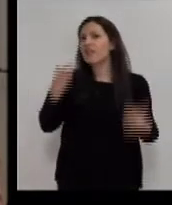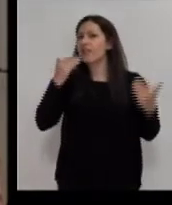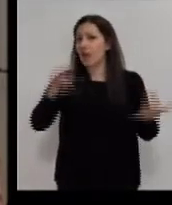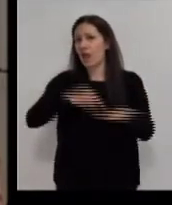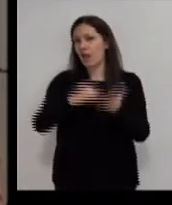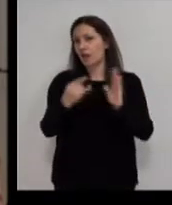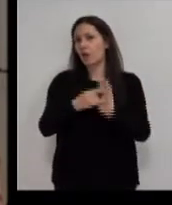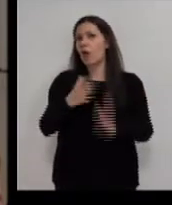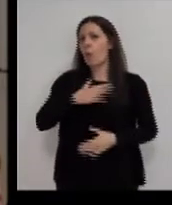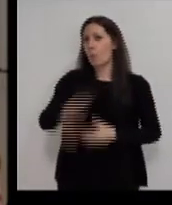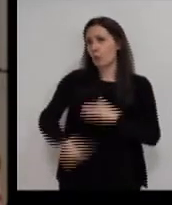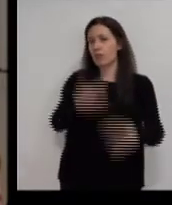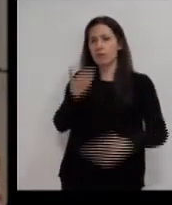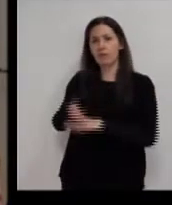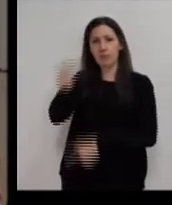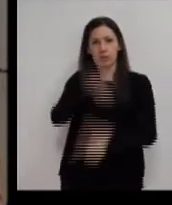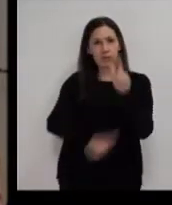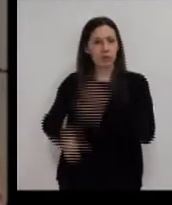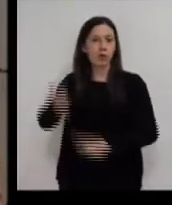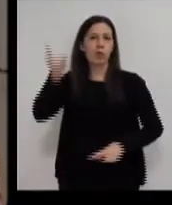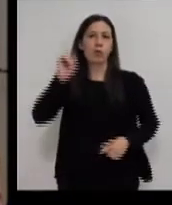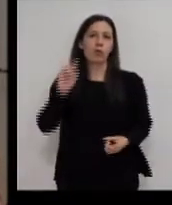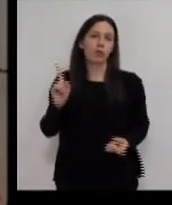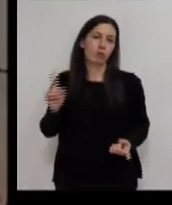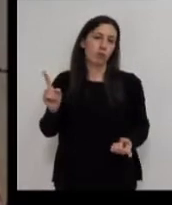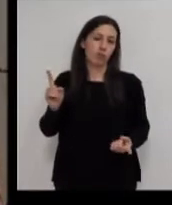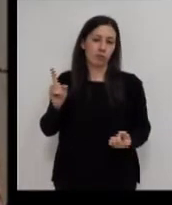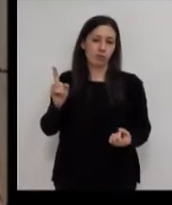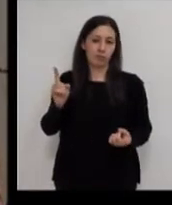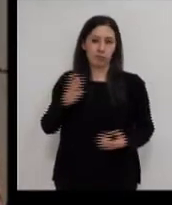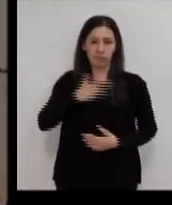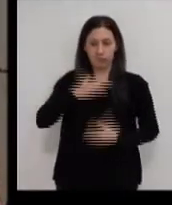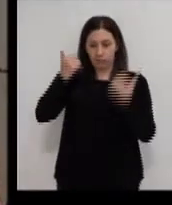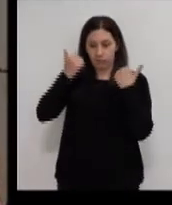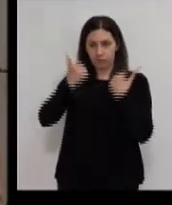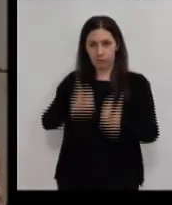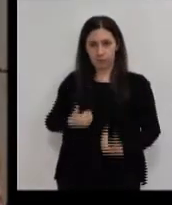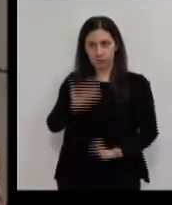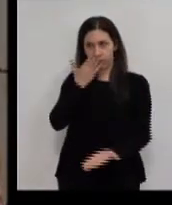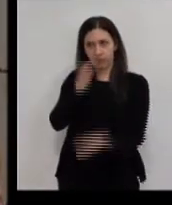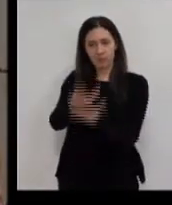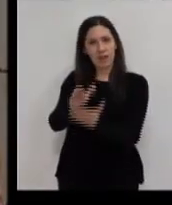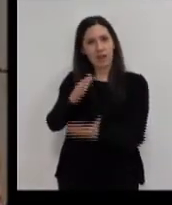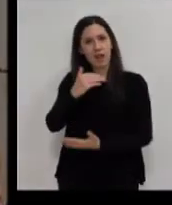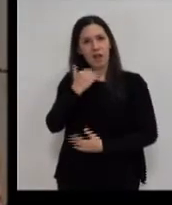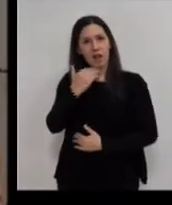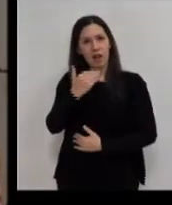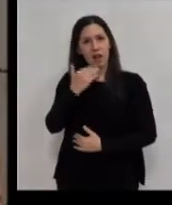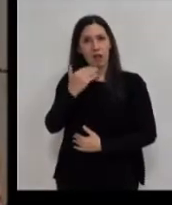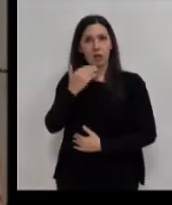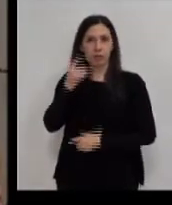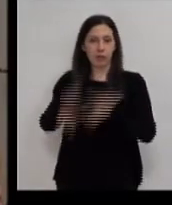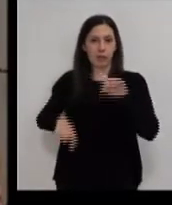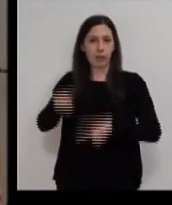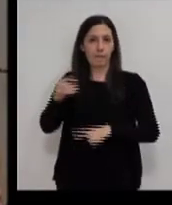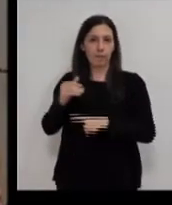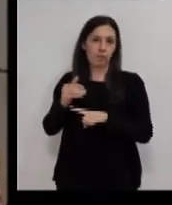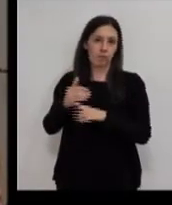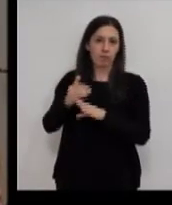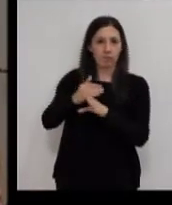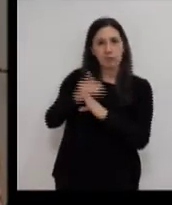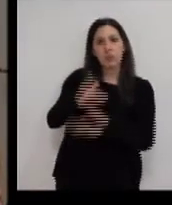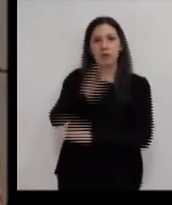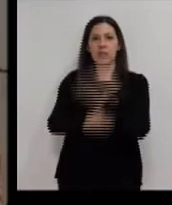mundo y por fin voy a poderlo hacer a través de las tecnologías. No solo, como digo, no solo en personas